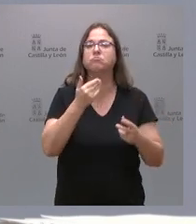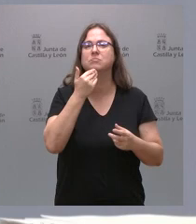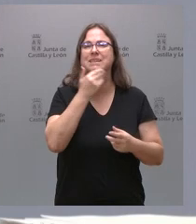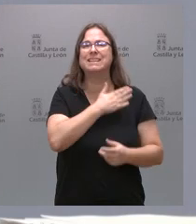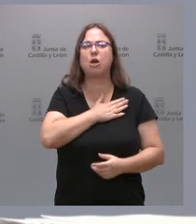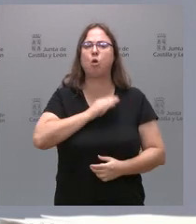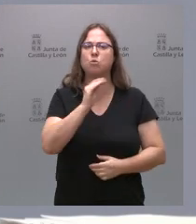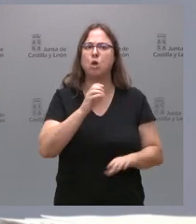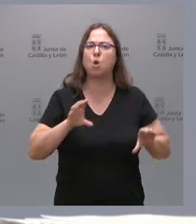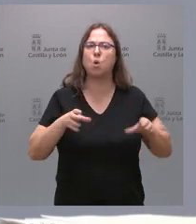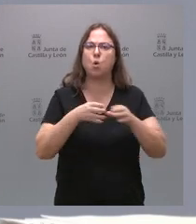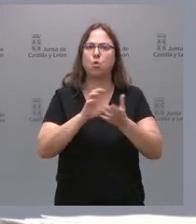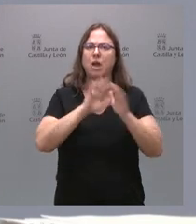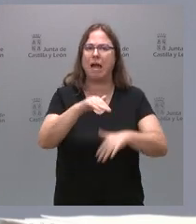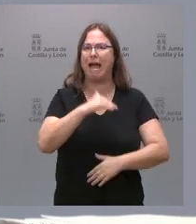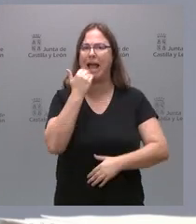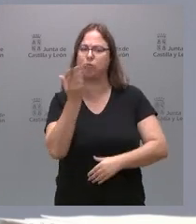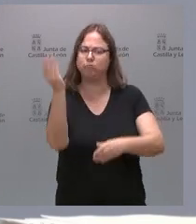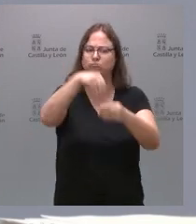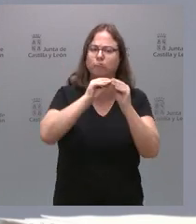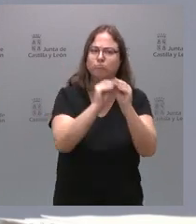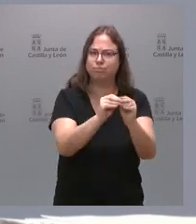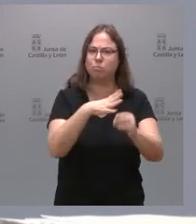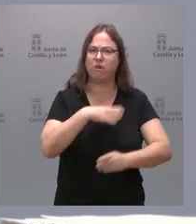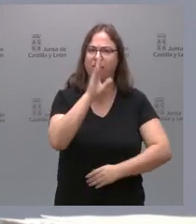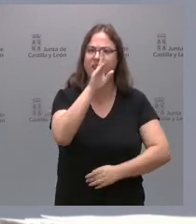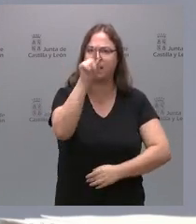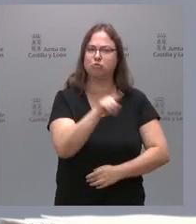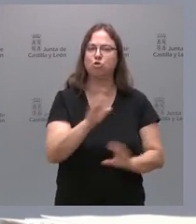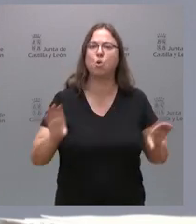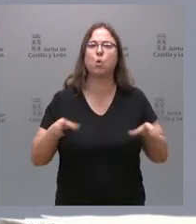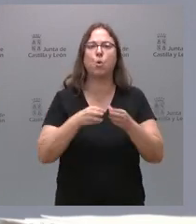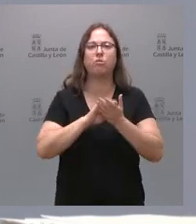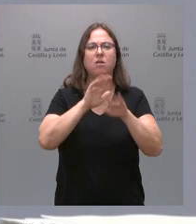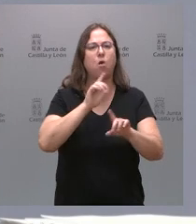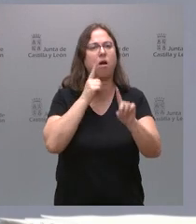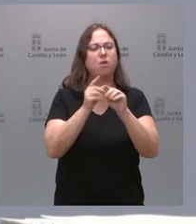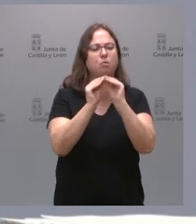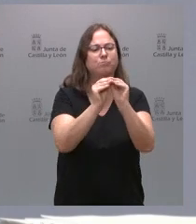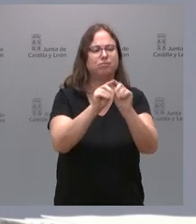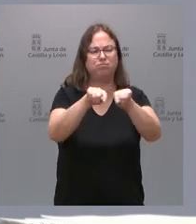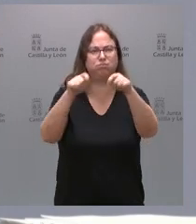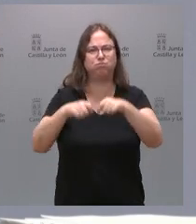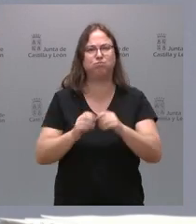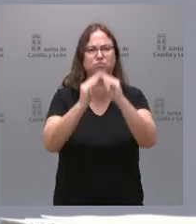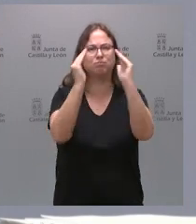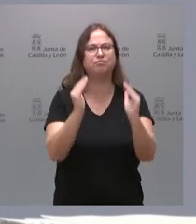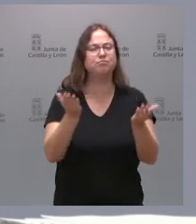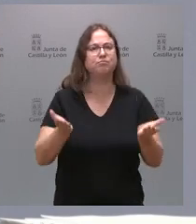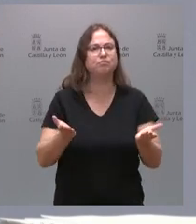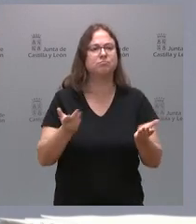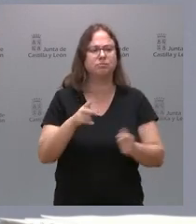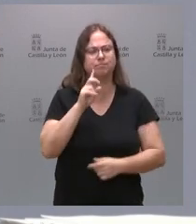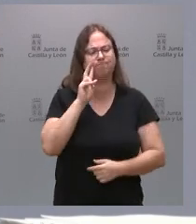si ahí la junta de Castillo no tiene una intervención Más directa a la hora de reparar estos estos desperfectos que es como digo pues